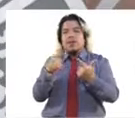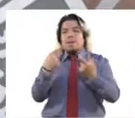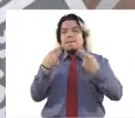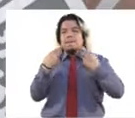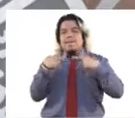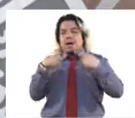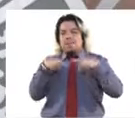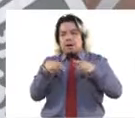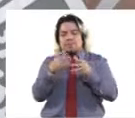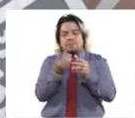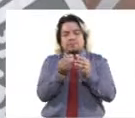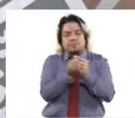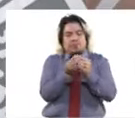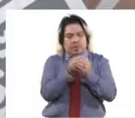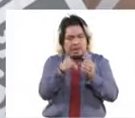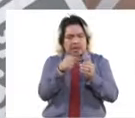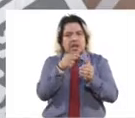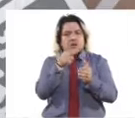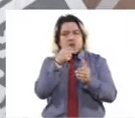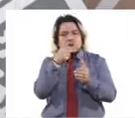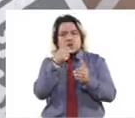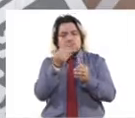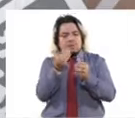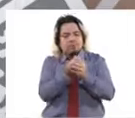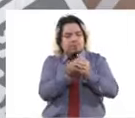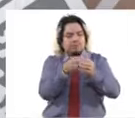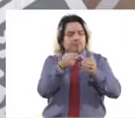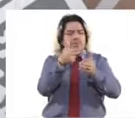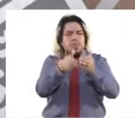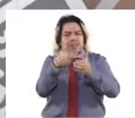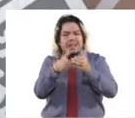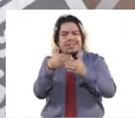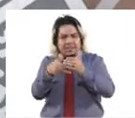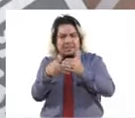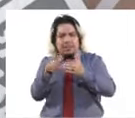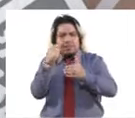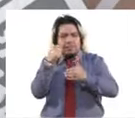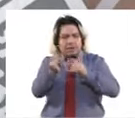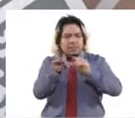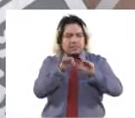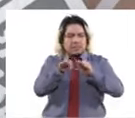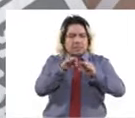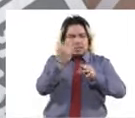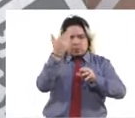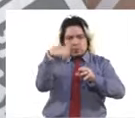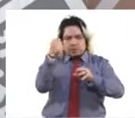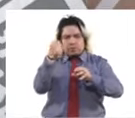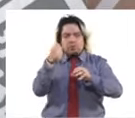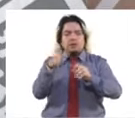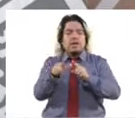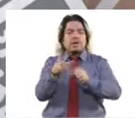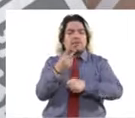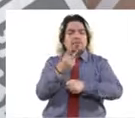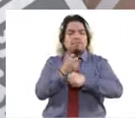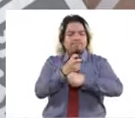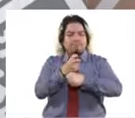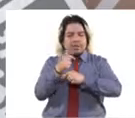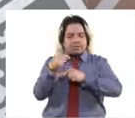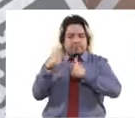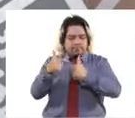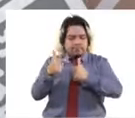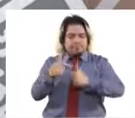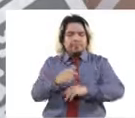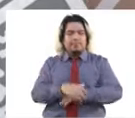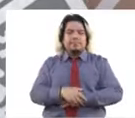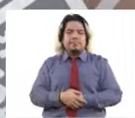han cursado, policías que han cursado cursos de mandos habilitados en su segunda generación.